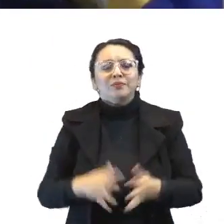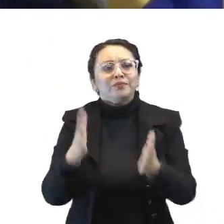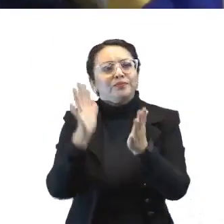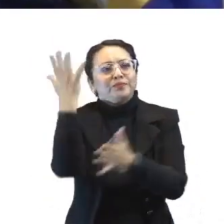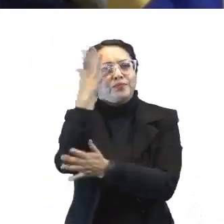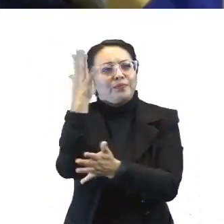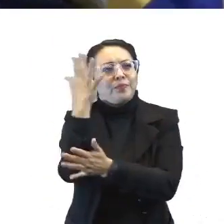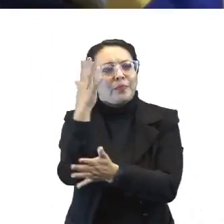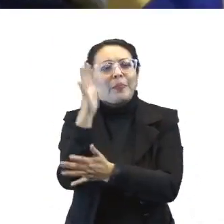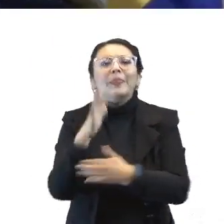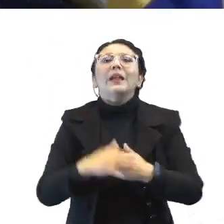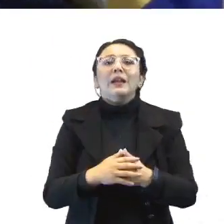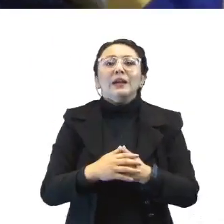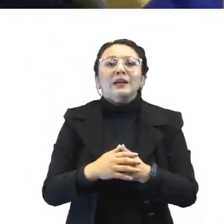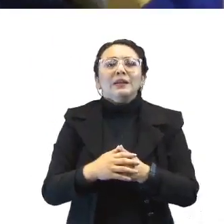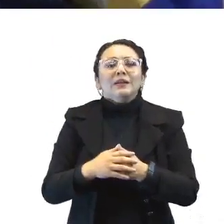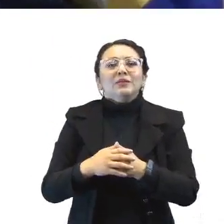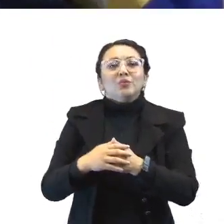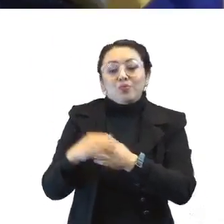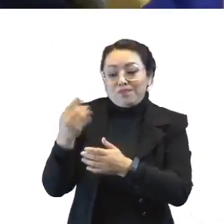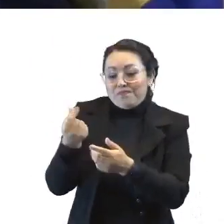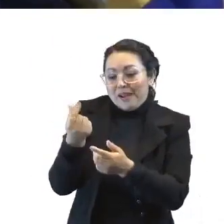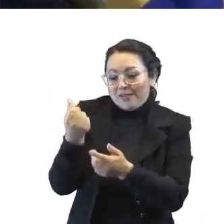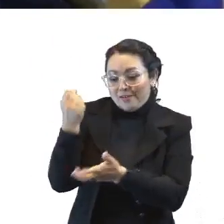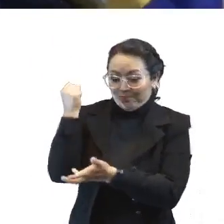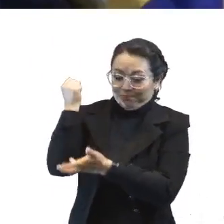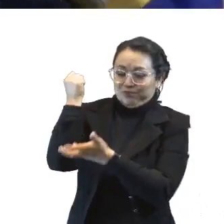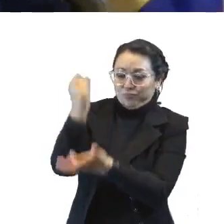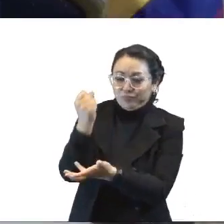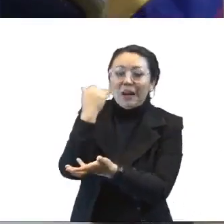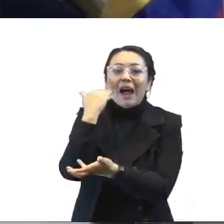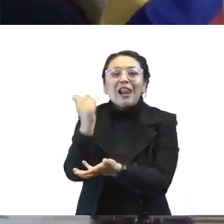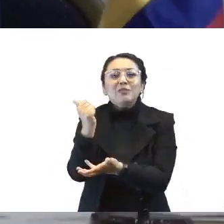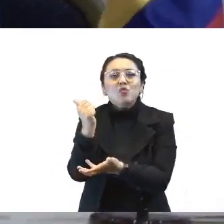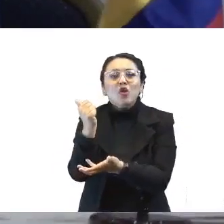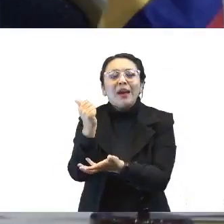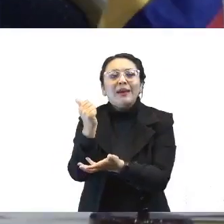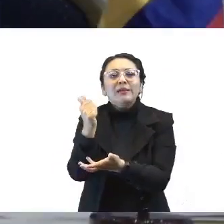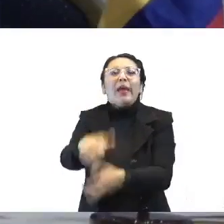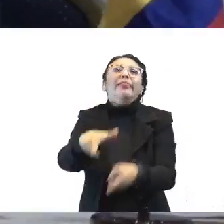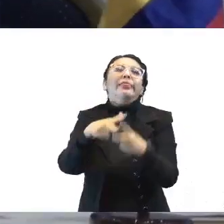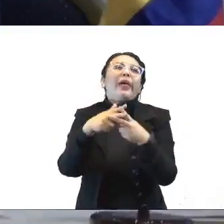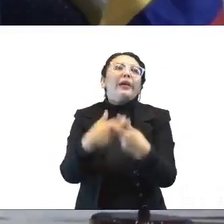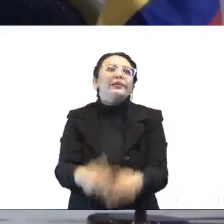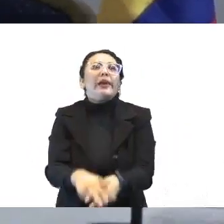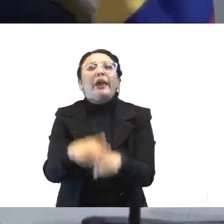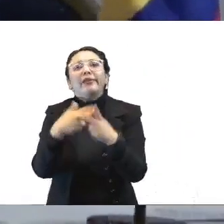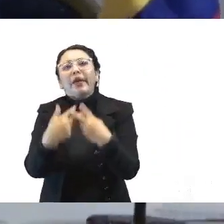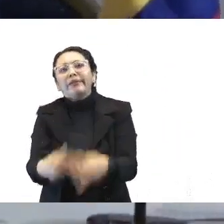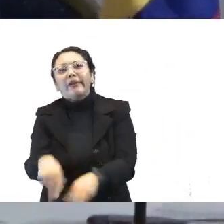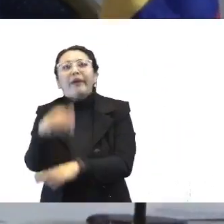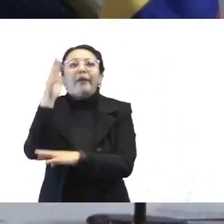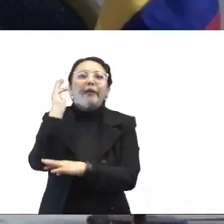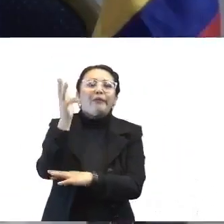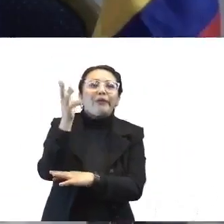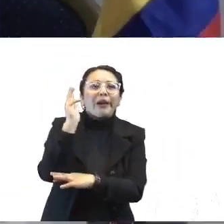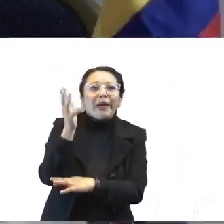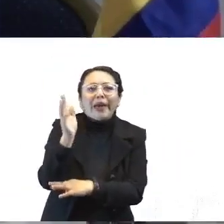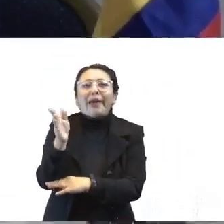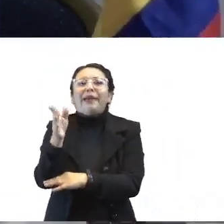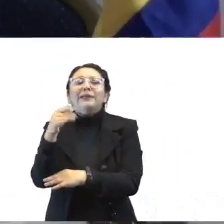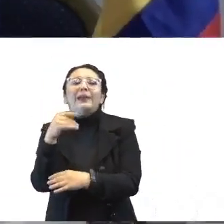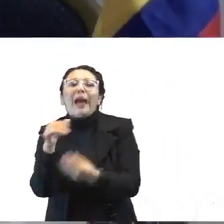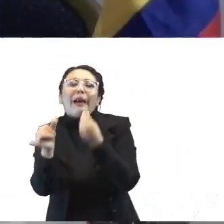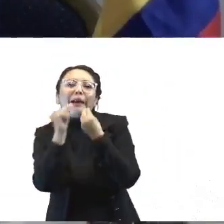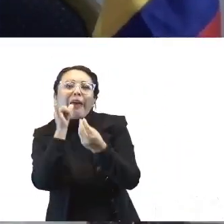de que el presupuesto que se asigna a las mujeres se vaya solo en talleres, en conferencias, en charlitas, en